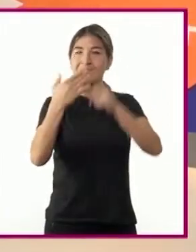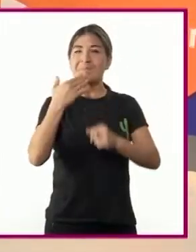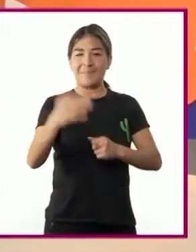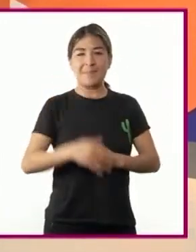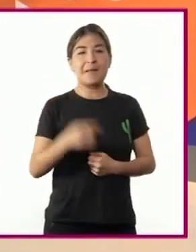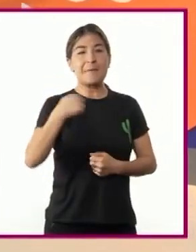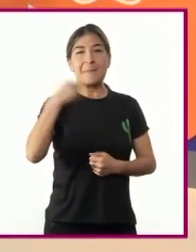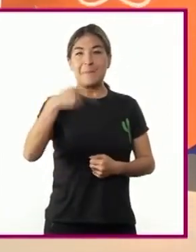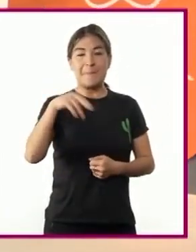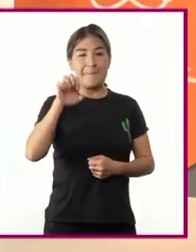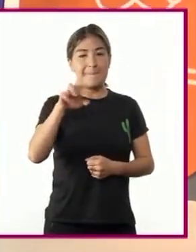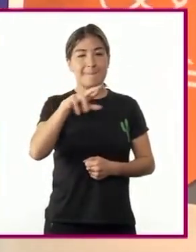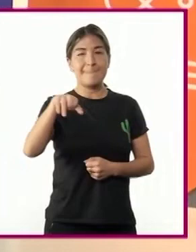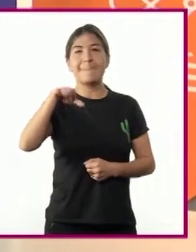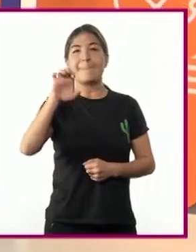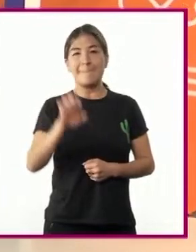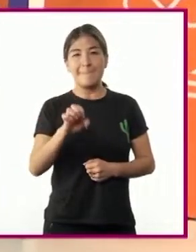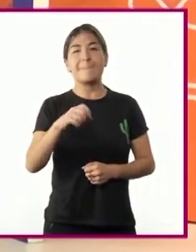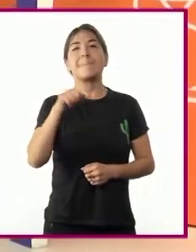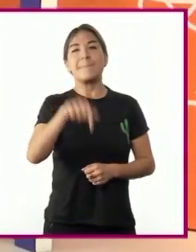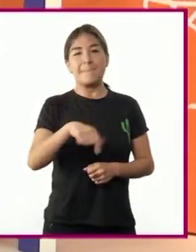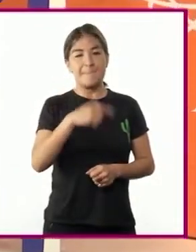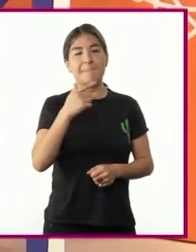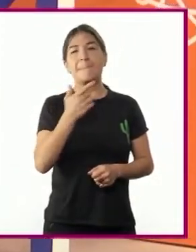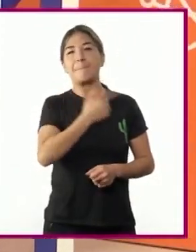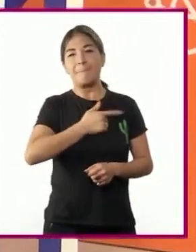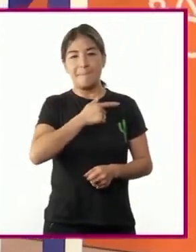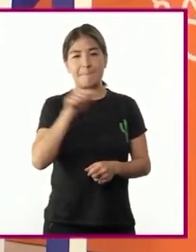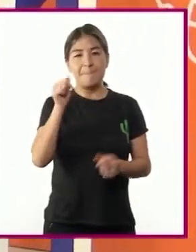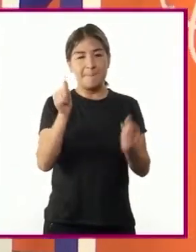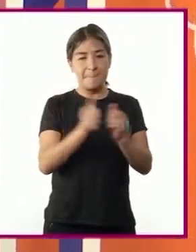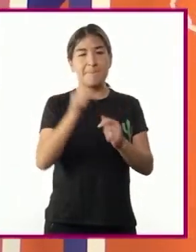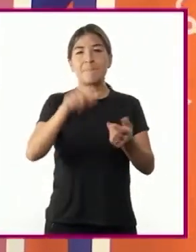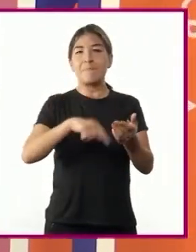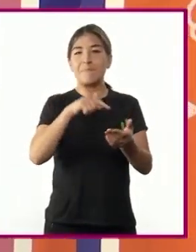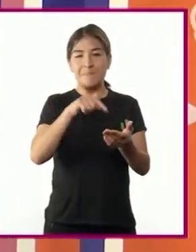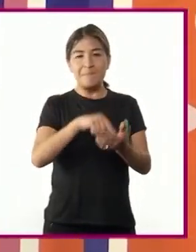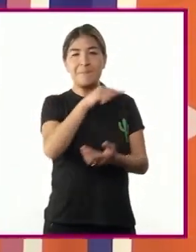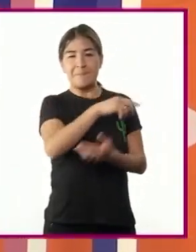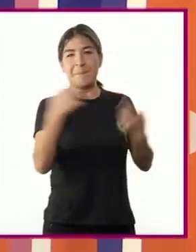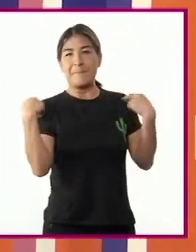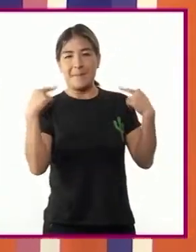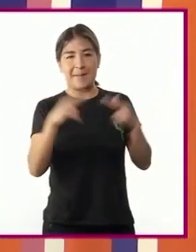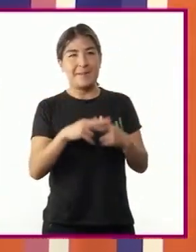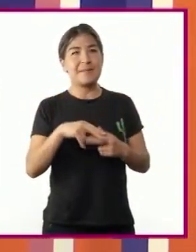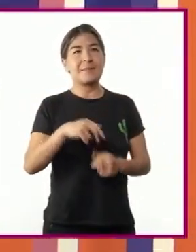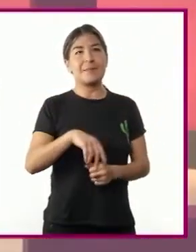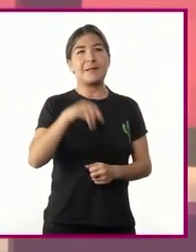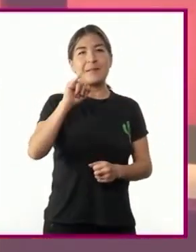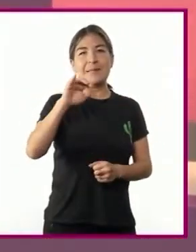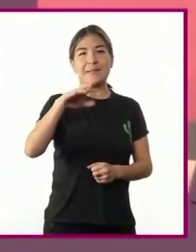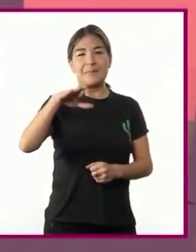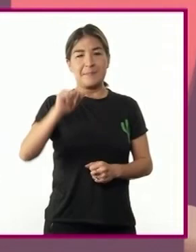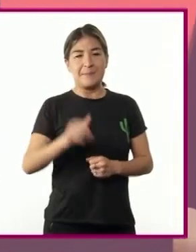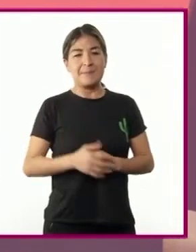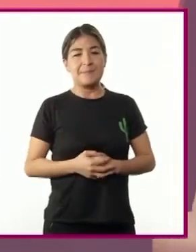me da mucho gusto compartir este espacio con la profesora Irma Uribe García.